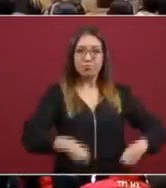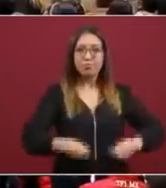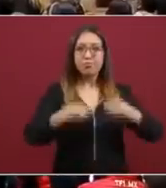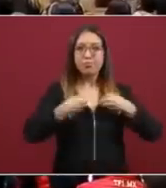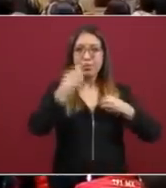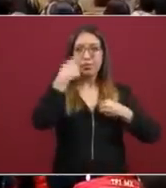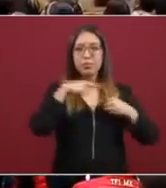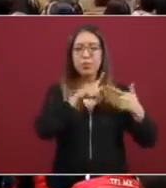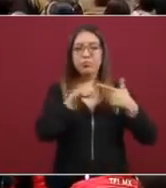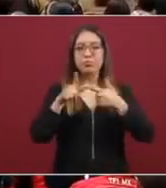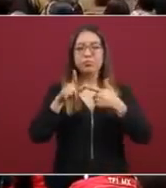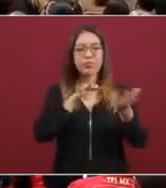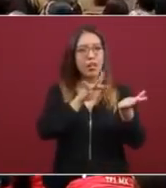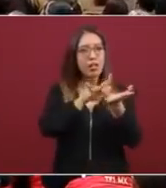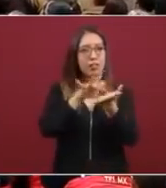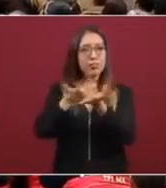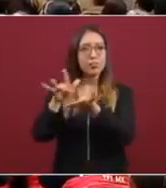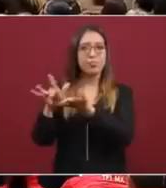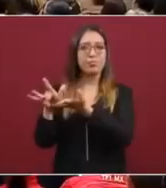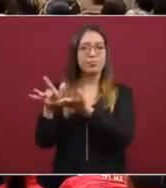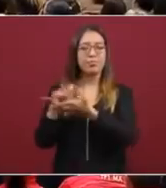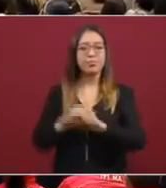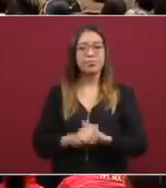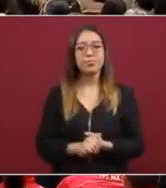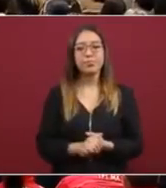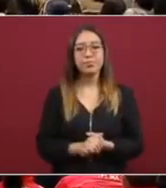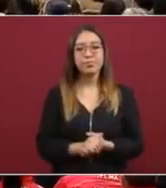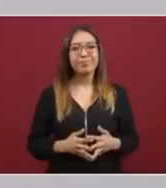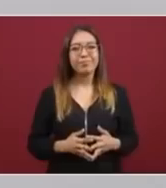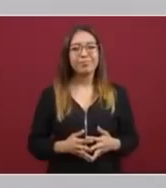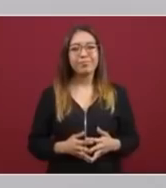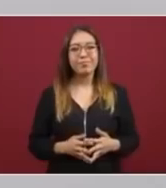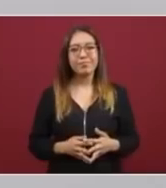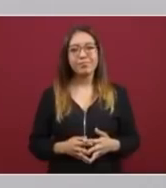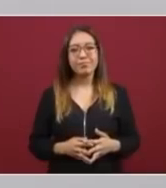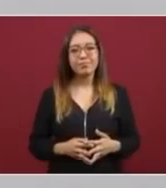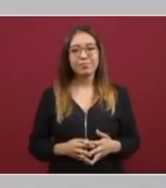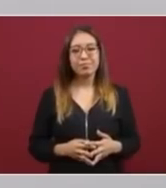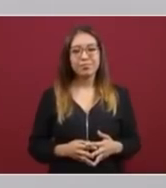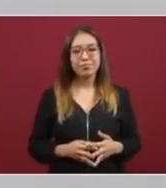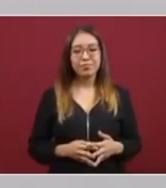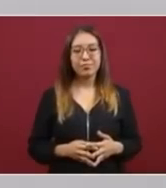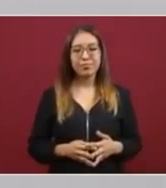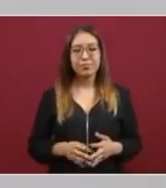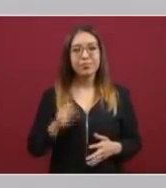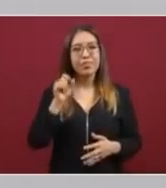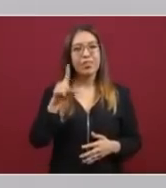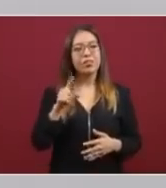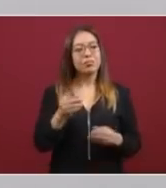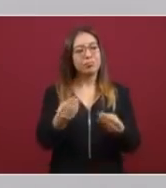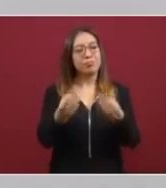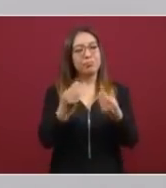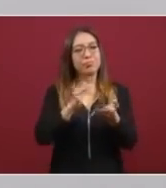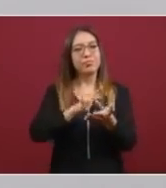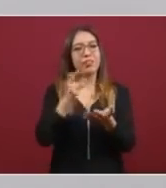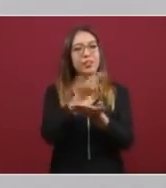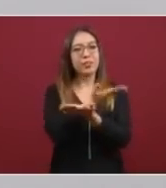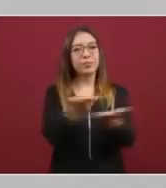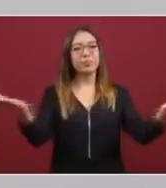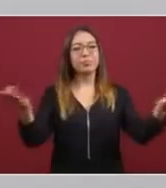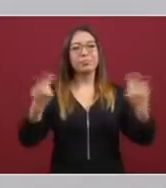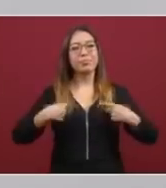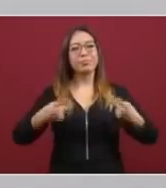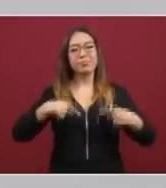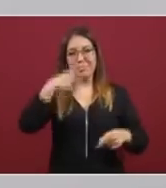Al poner en marcha la colecta nacional de la Cruz Roja 2019, el presidente Andrés Manuel López Obrador se comprometió a apoyar esta